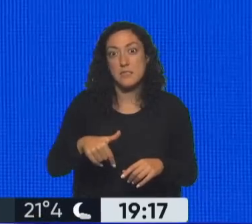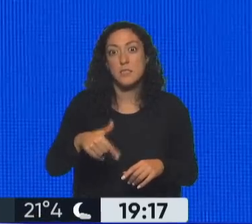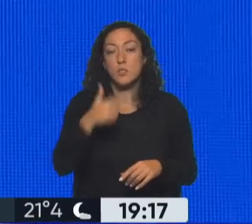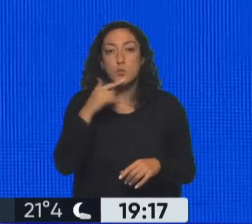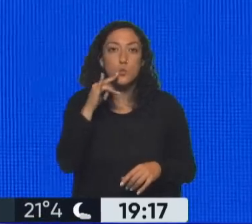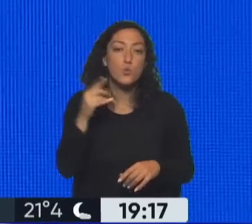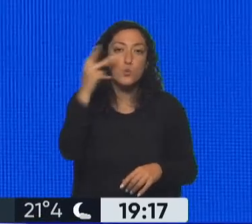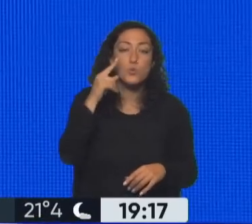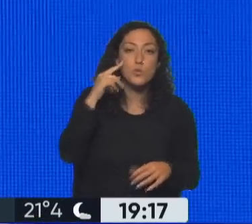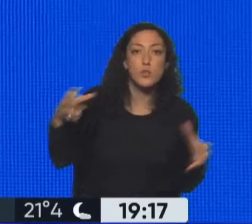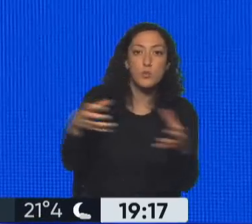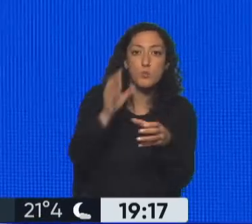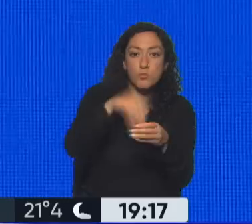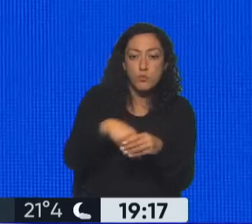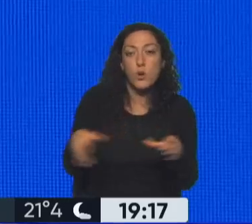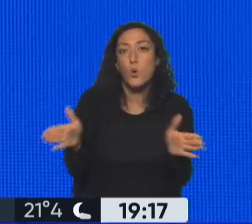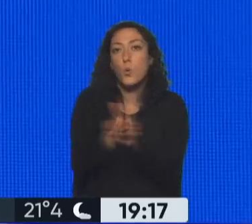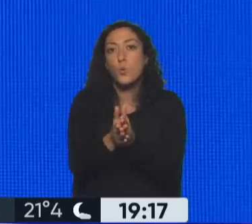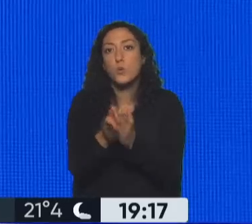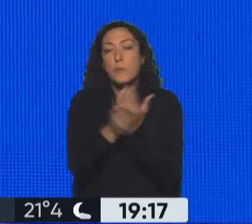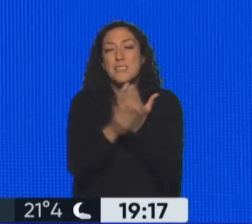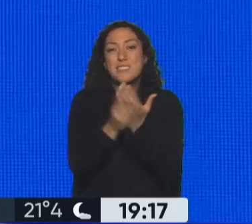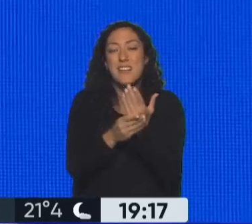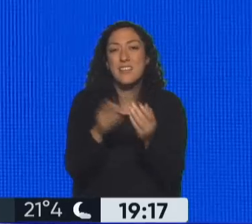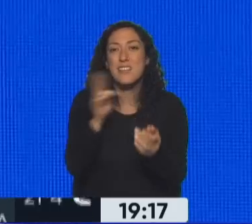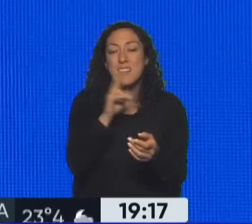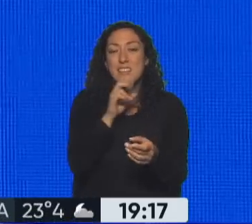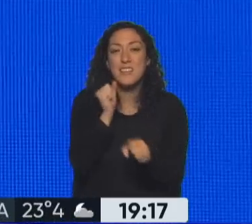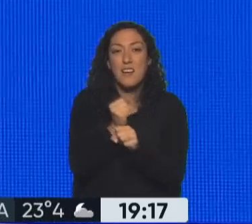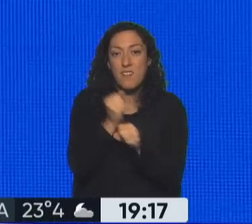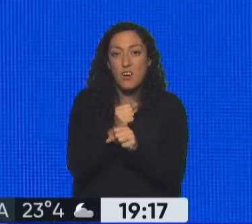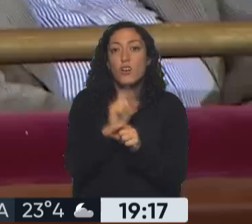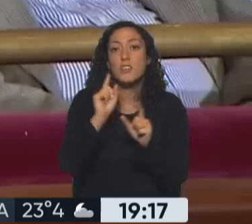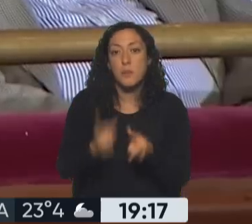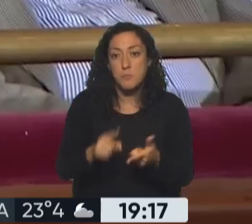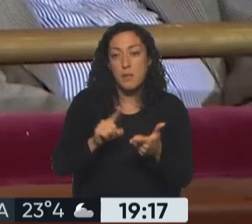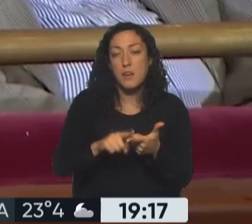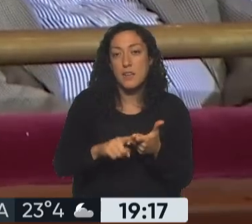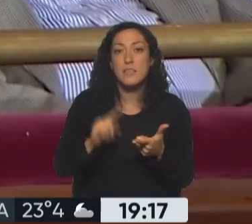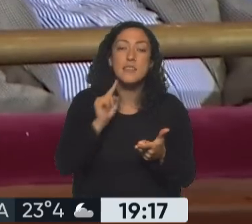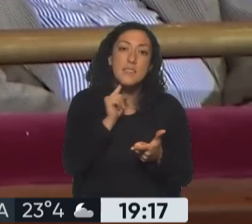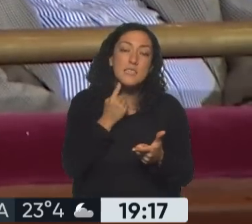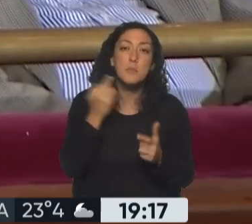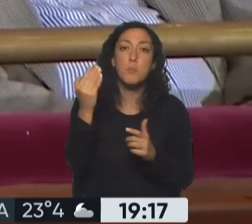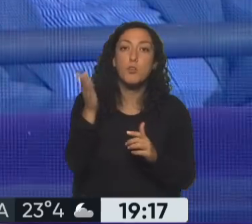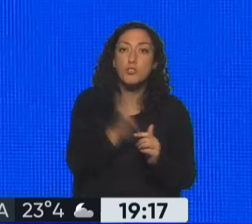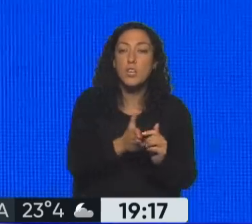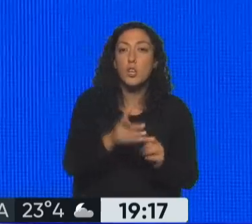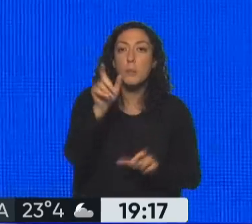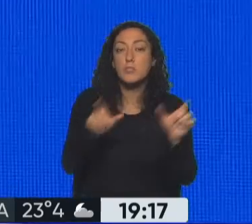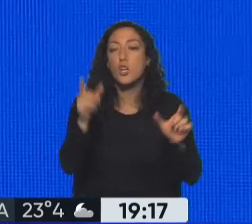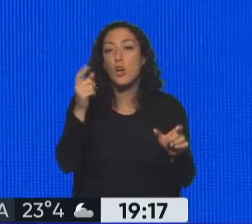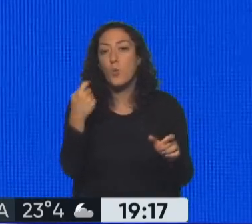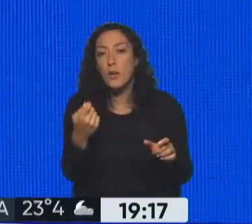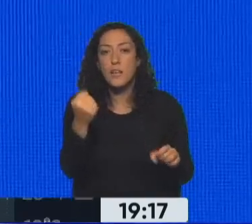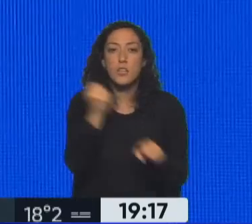Sushi, junto a la que era ministra de Trabajo y que habían descontado del 13% a jubilados y trabajadores.